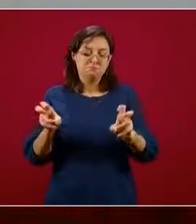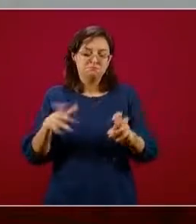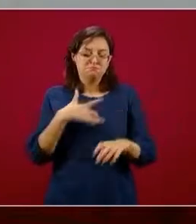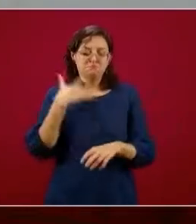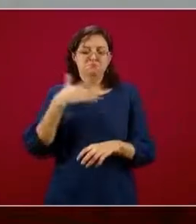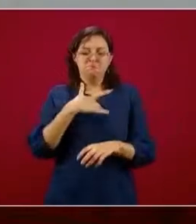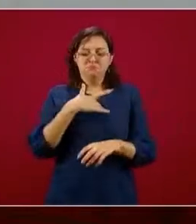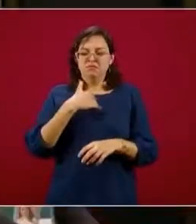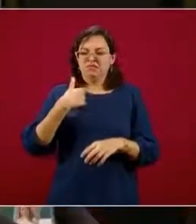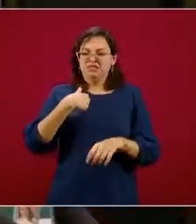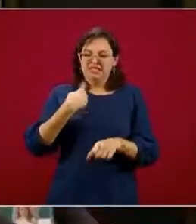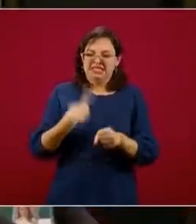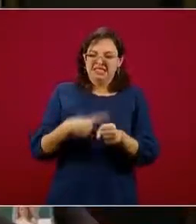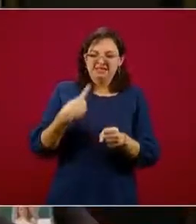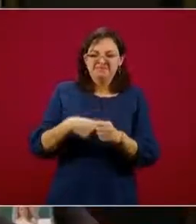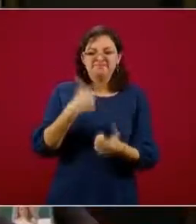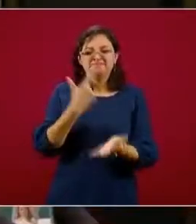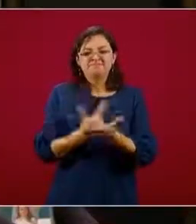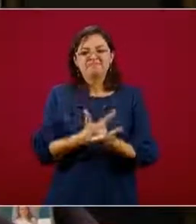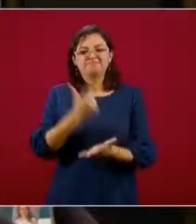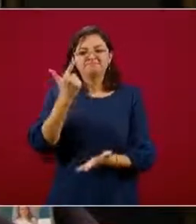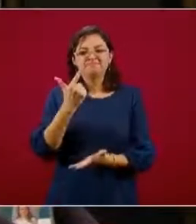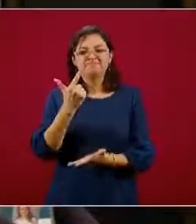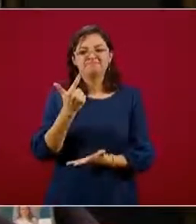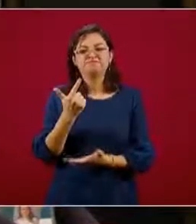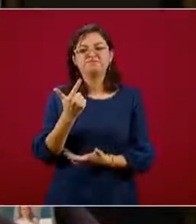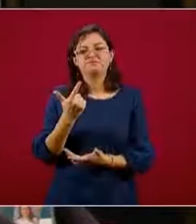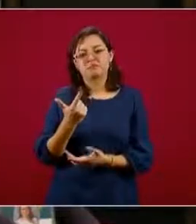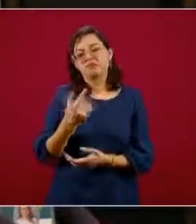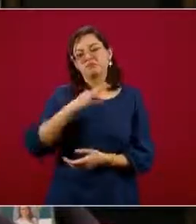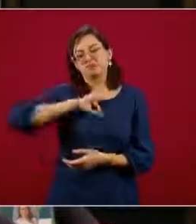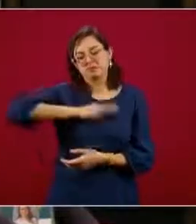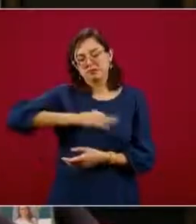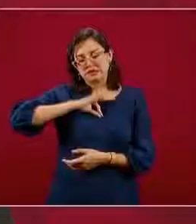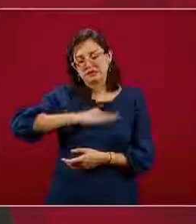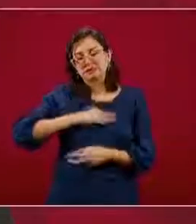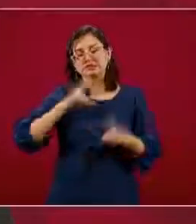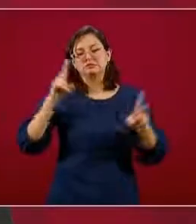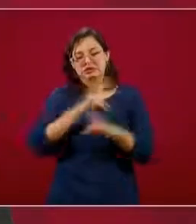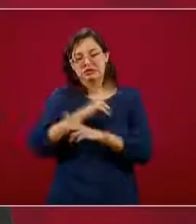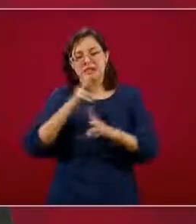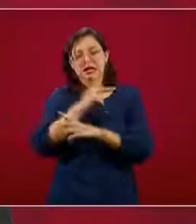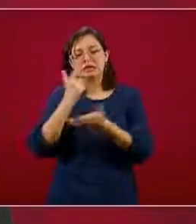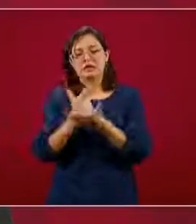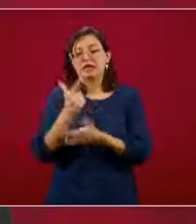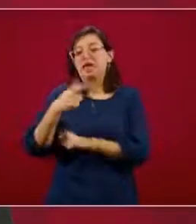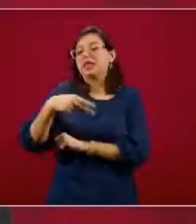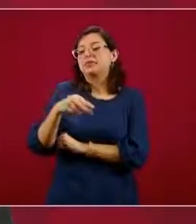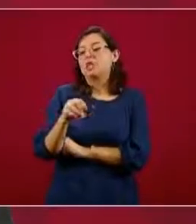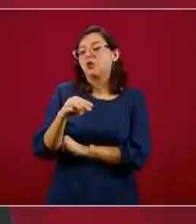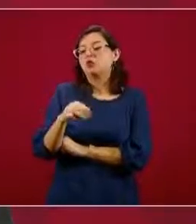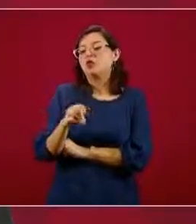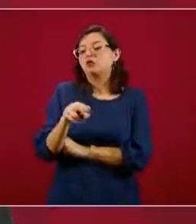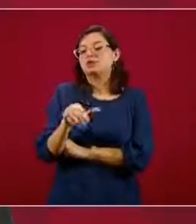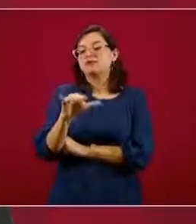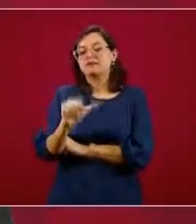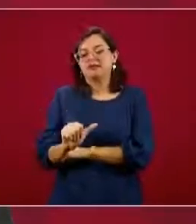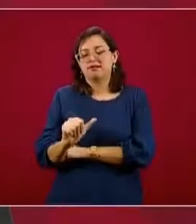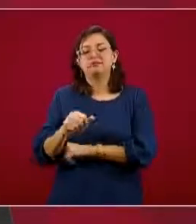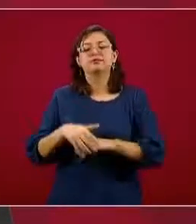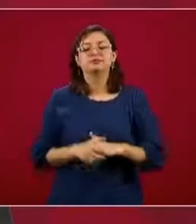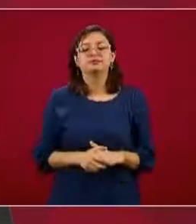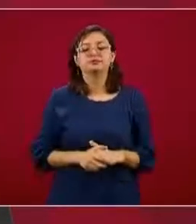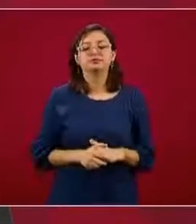síndrome, aún por codificar, que es infección respiratoria aguda grave o neumonías no especificadas concretamente.